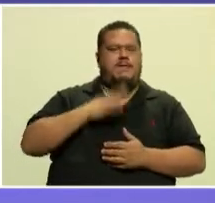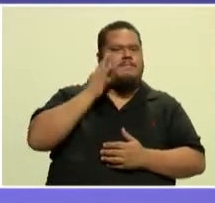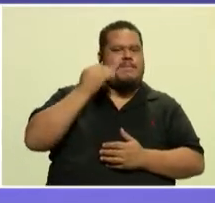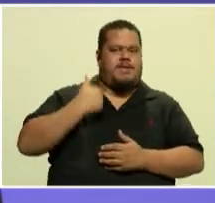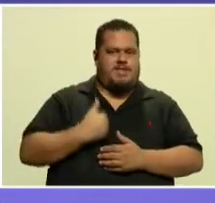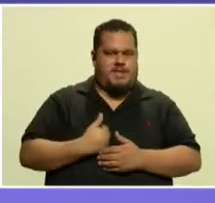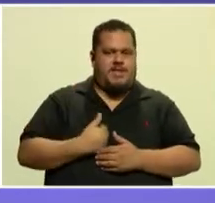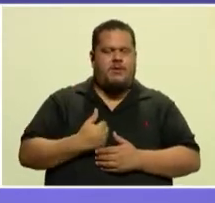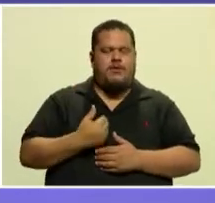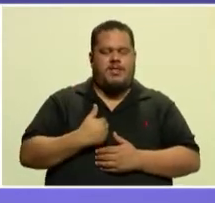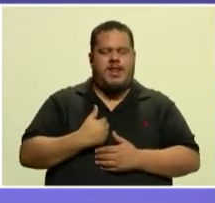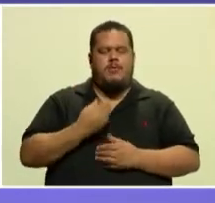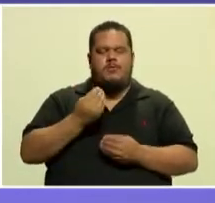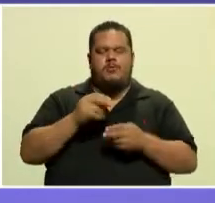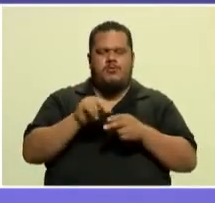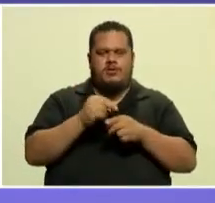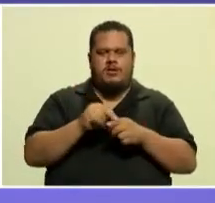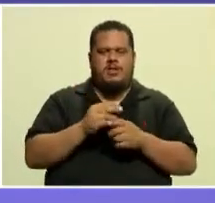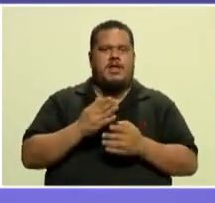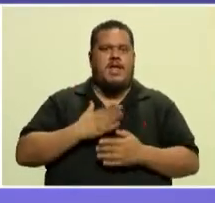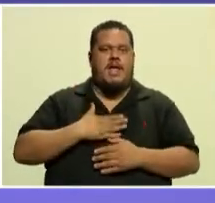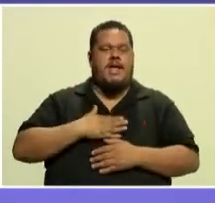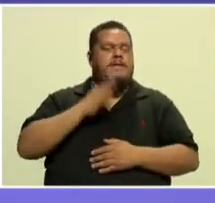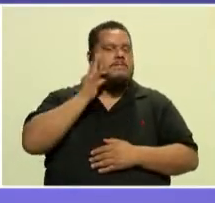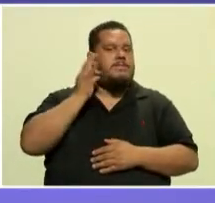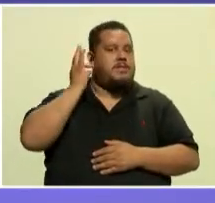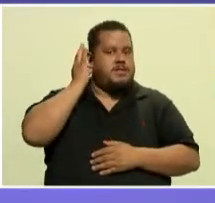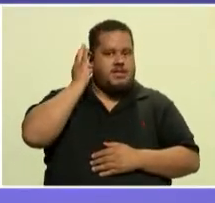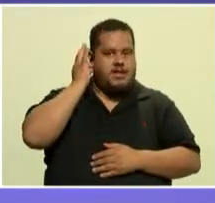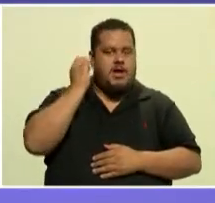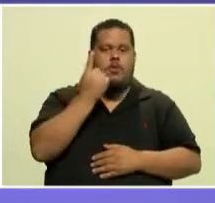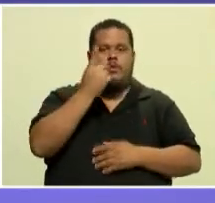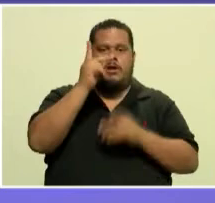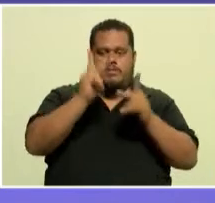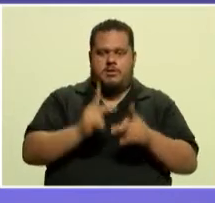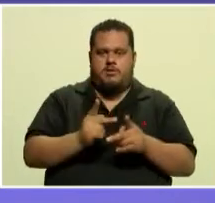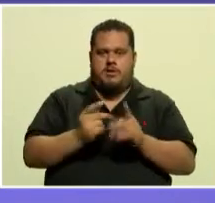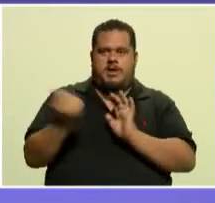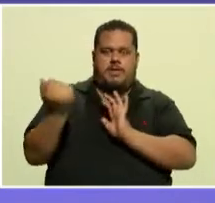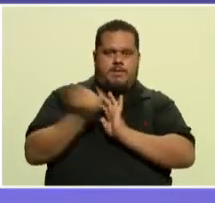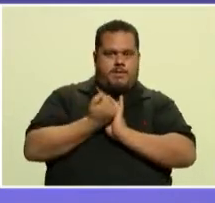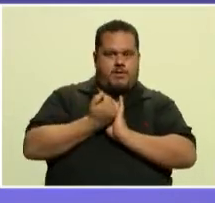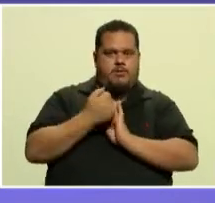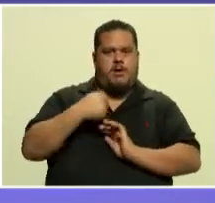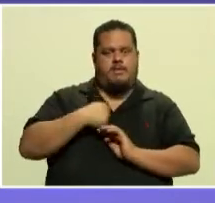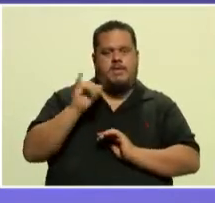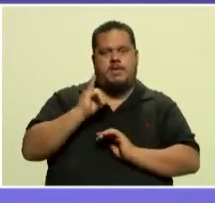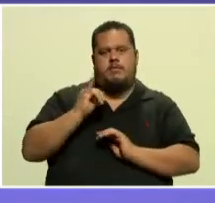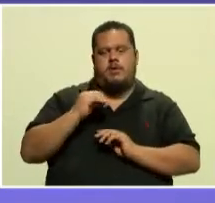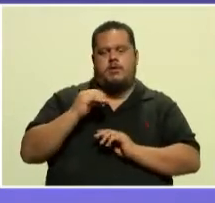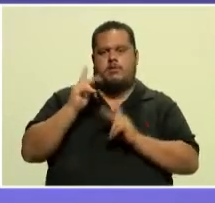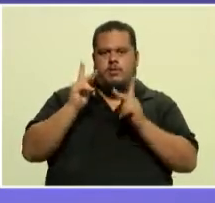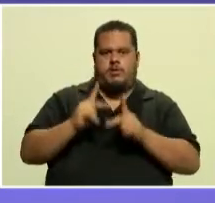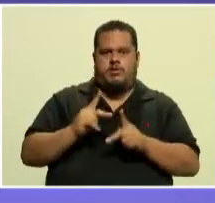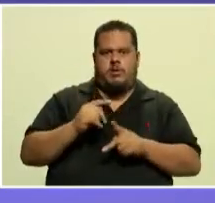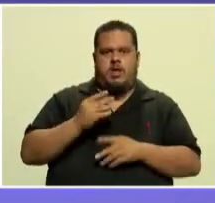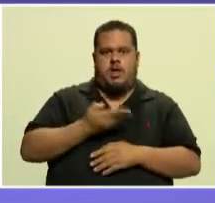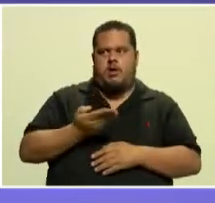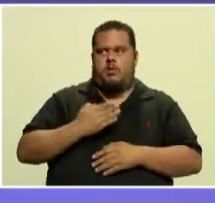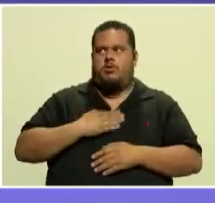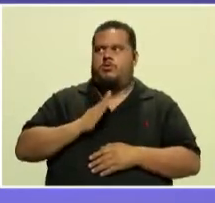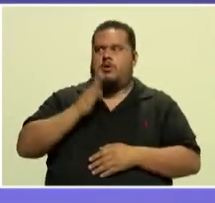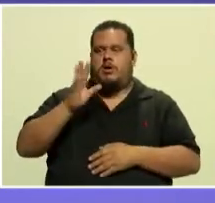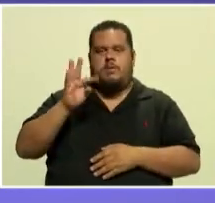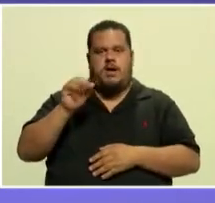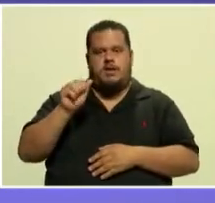sus nietos. Mi tía fue una persona que me marcó profundamente como persona. Yo cuando iba a Taiwán me quedaba con